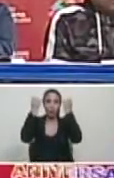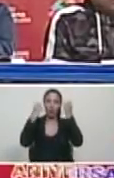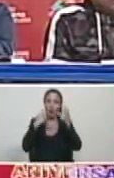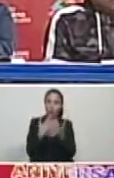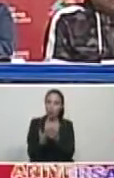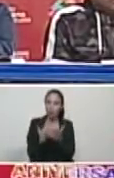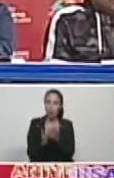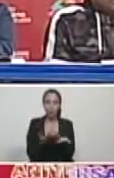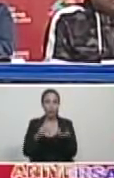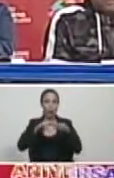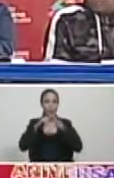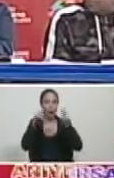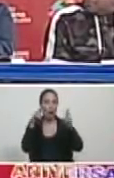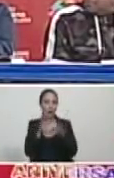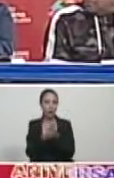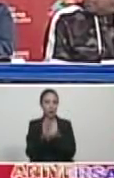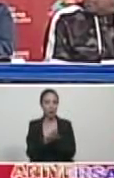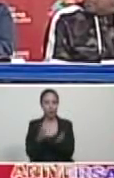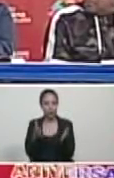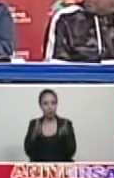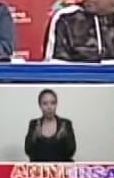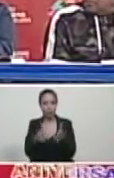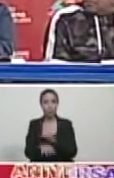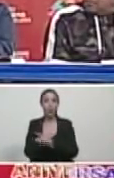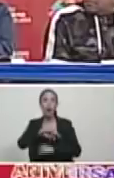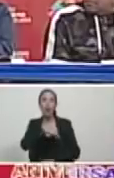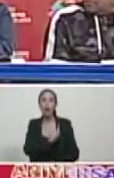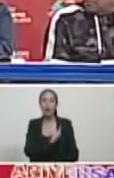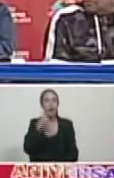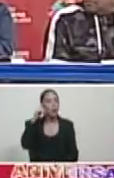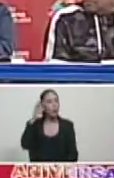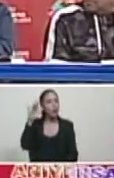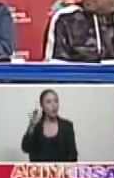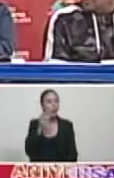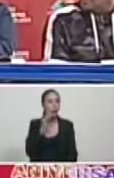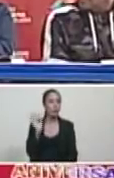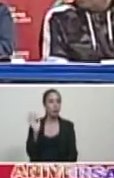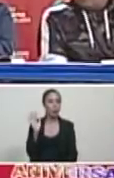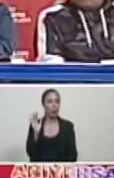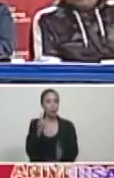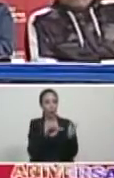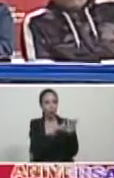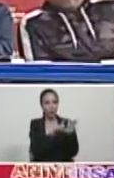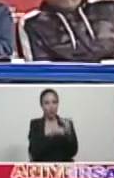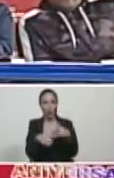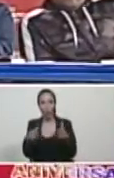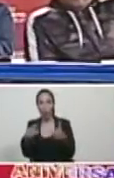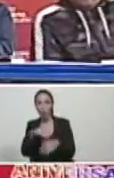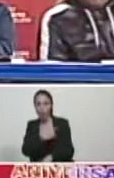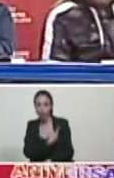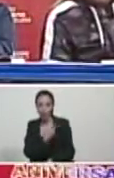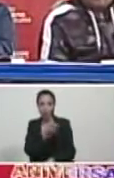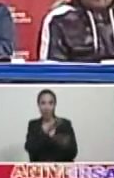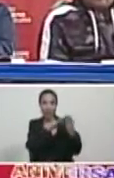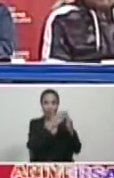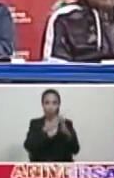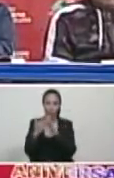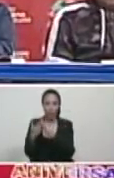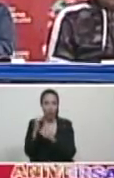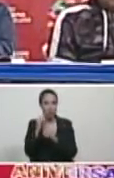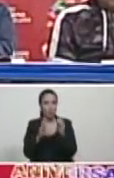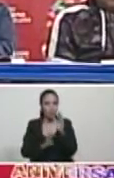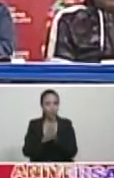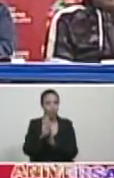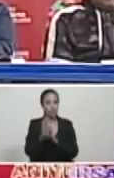de paz. Ustedes se imaginan las universidades y los liceos en todas las comunidades circundantes,